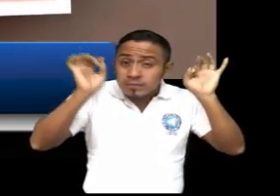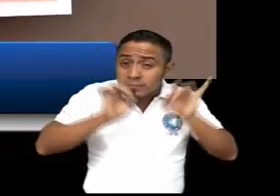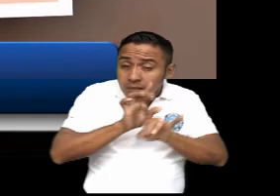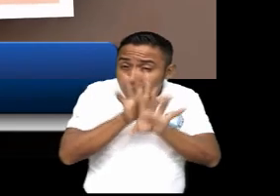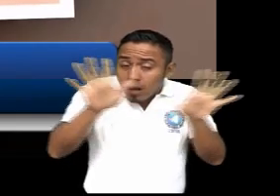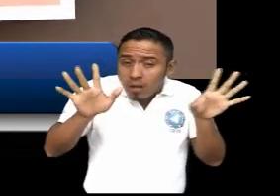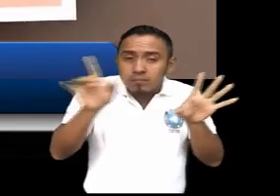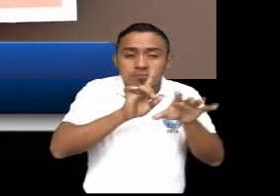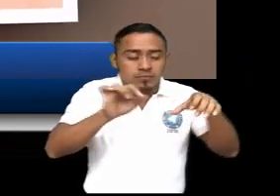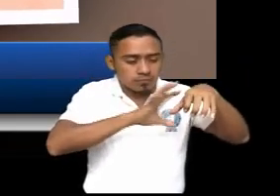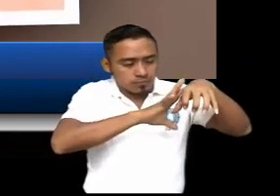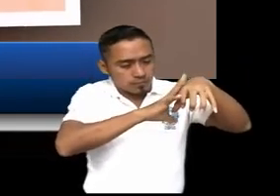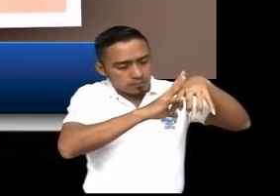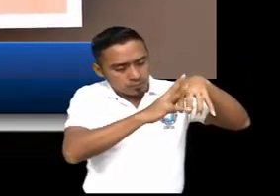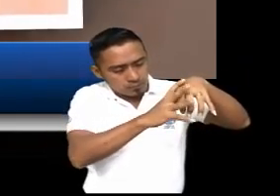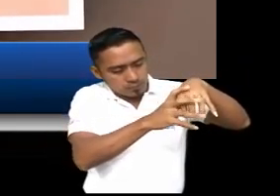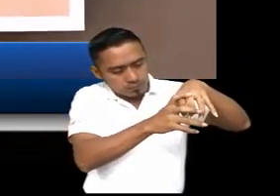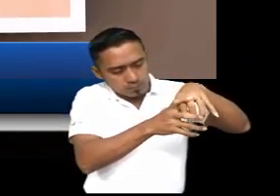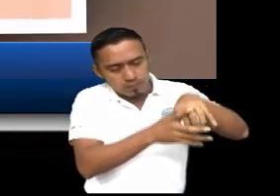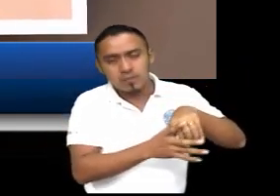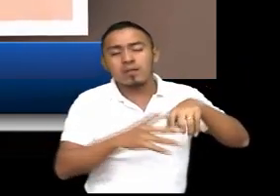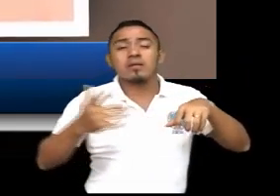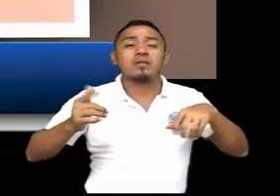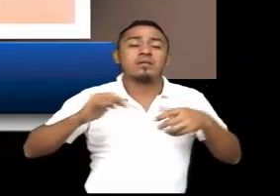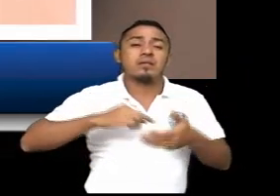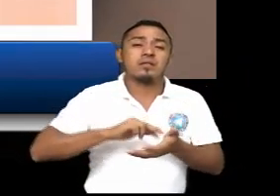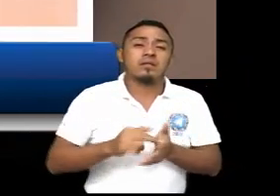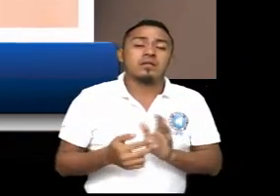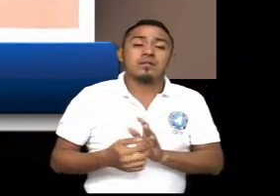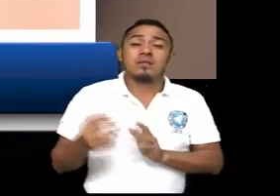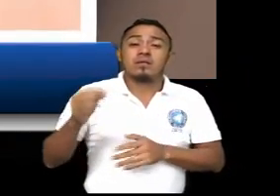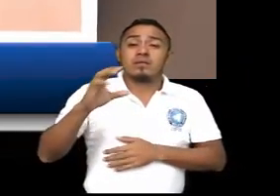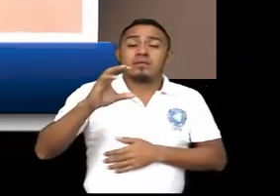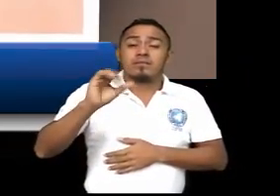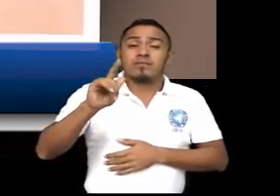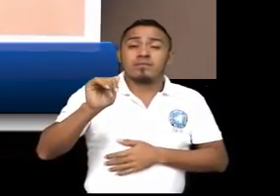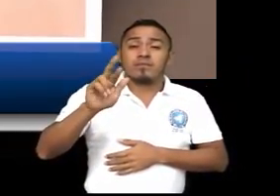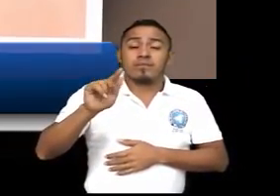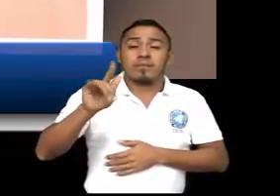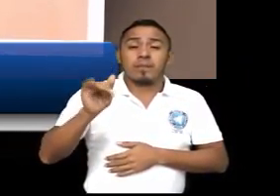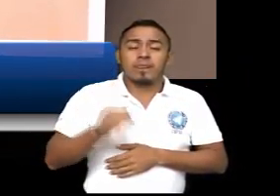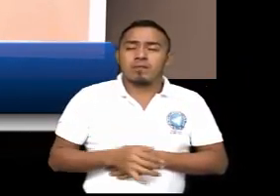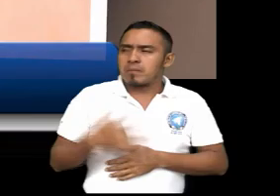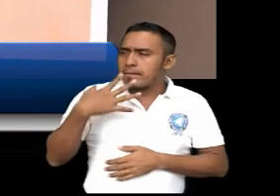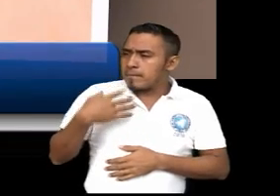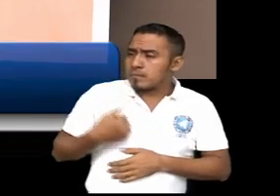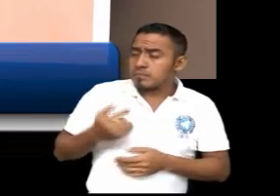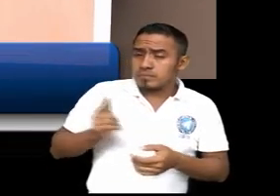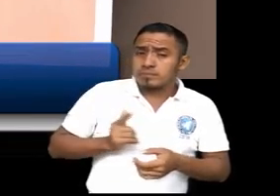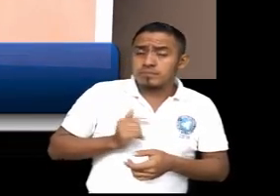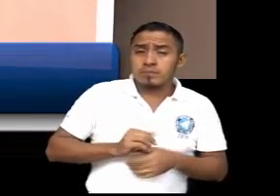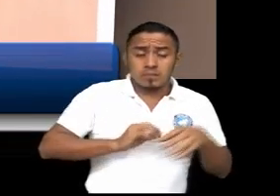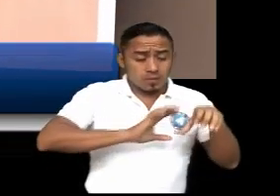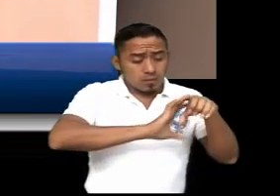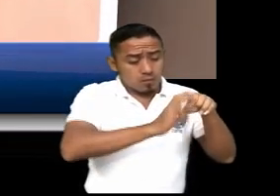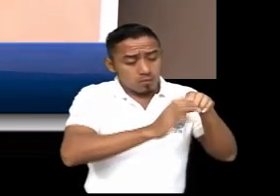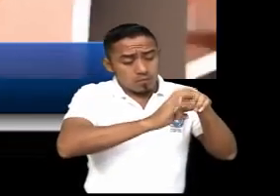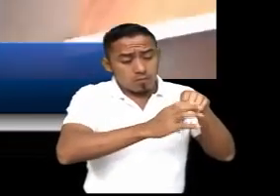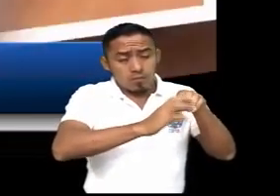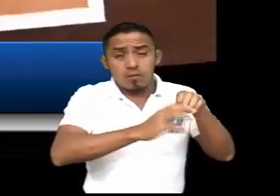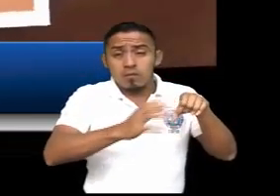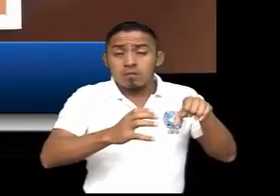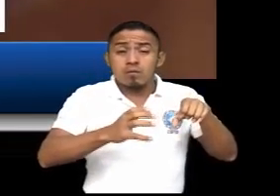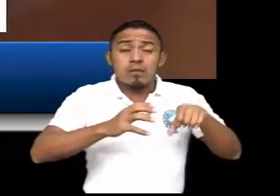decimos catarata. Entonces, la catarata... Me decía que nosotros tenemos varias, en este cristalino,